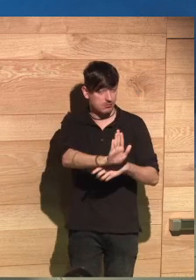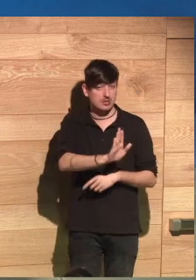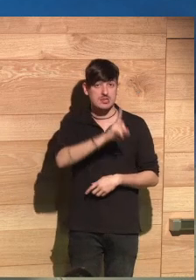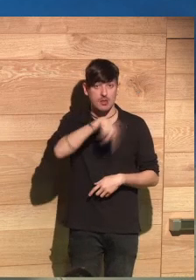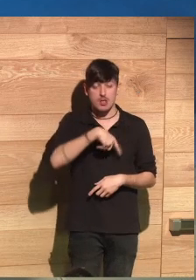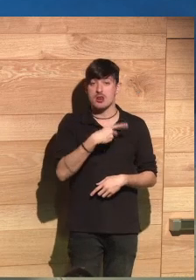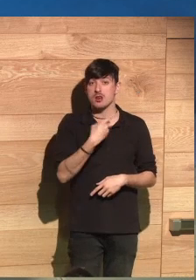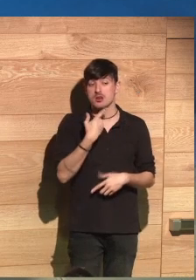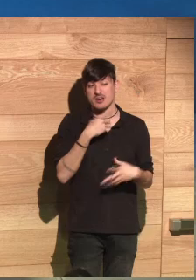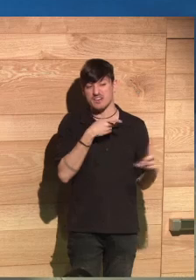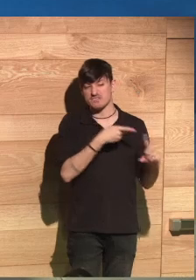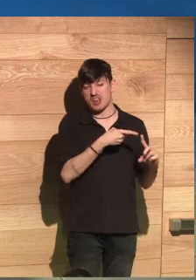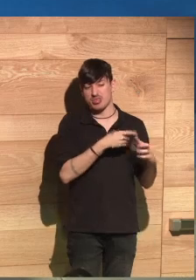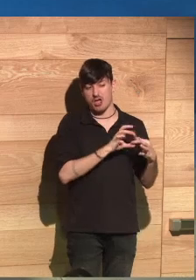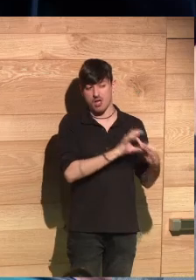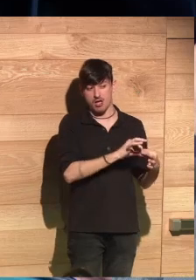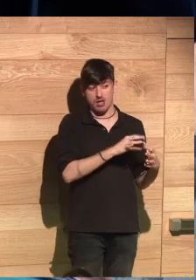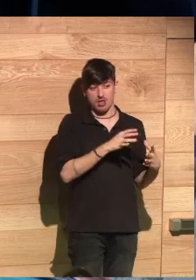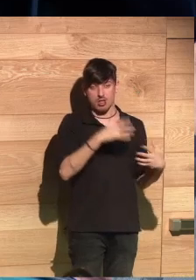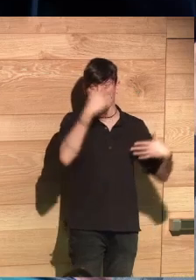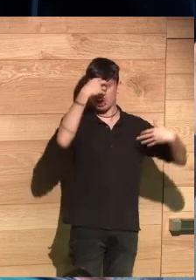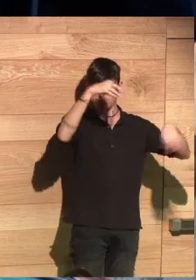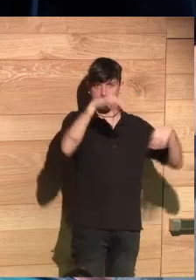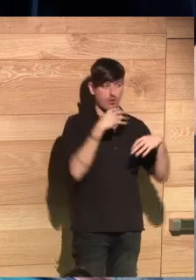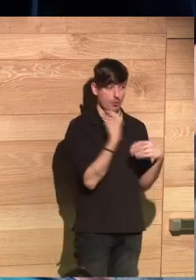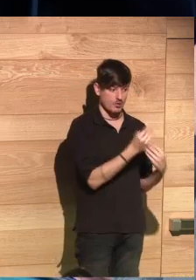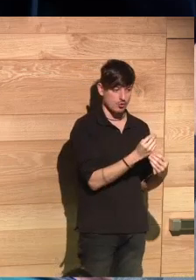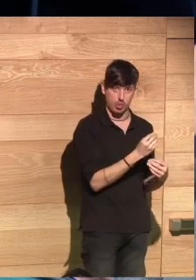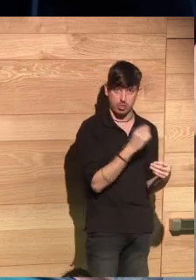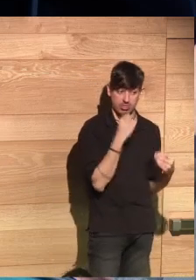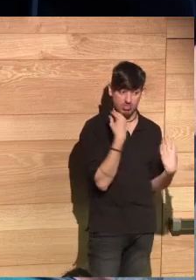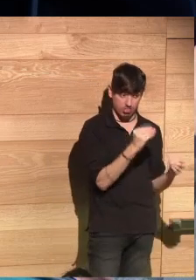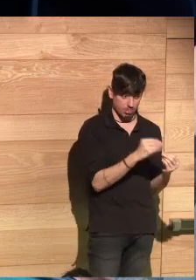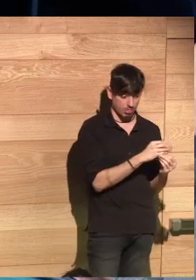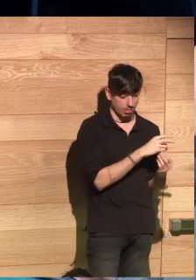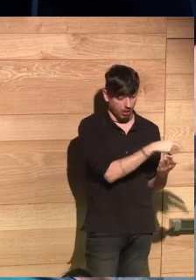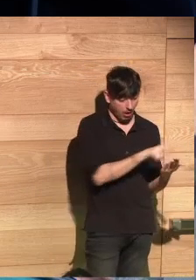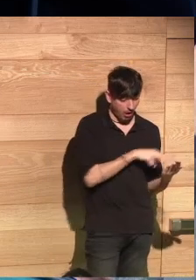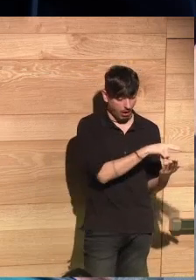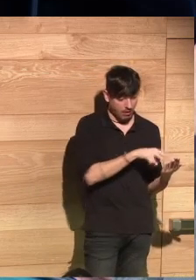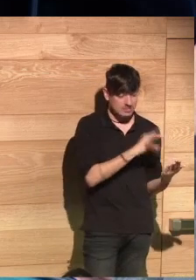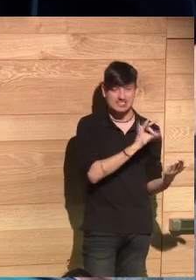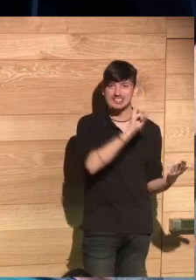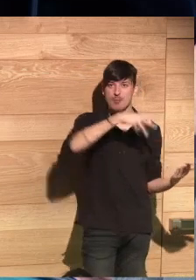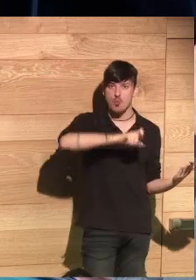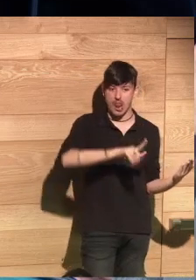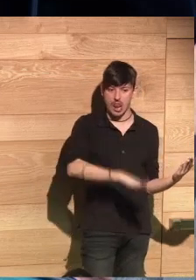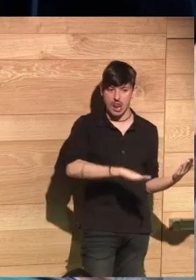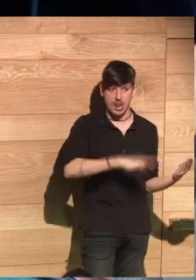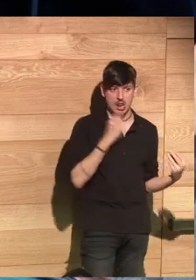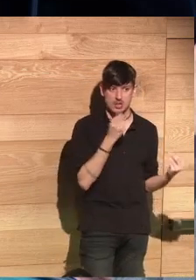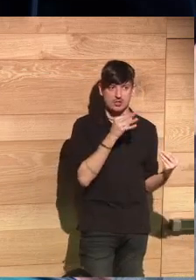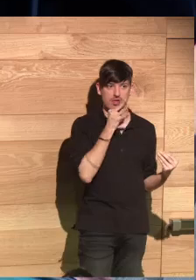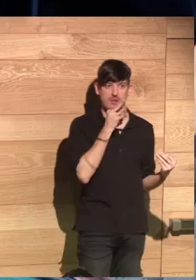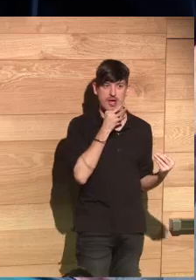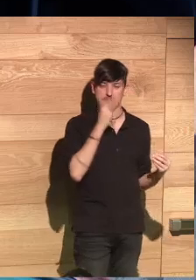era el guiño a esa ingenuidad lectora de la juventud, del adolescente, del niño adolescente Samuel, que todavía cree en el bien